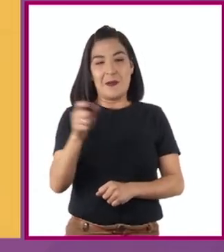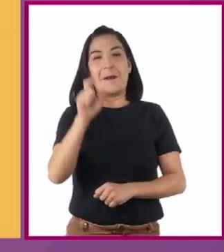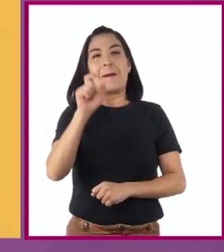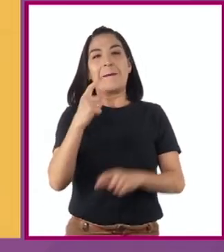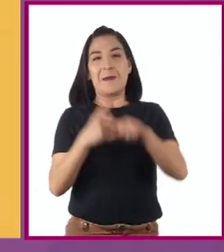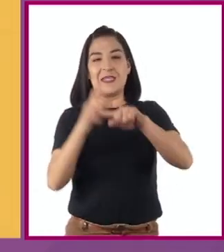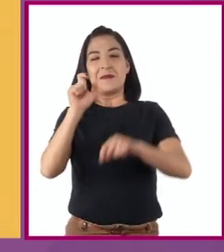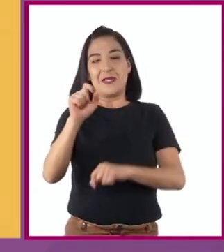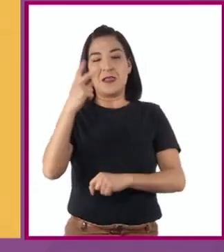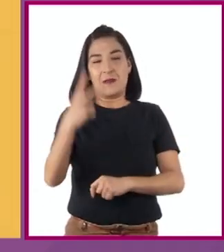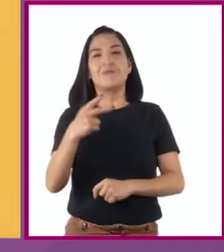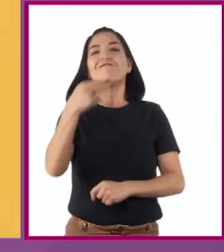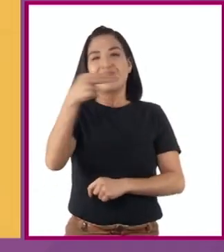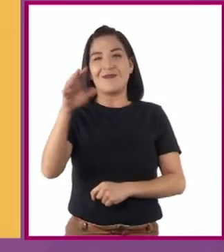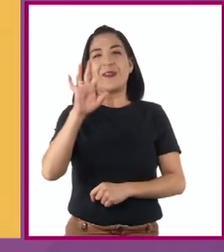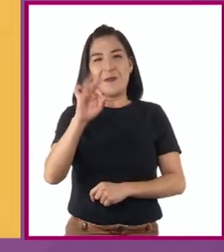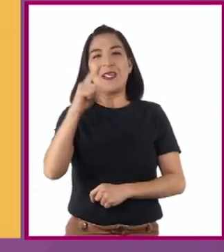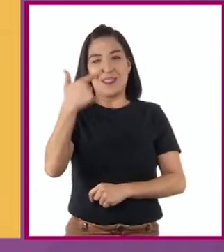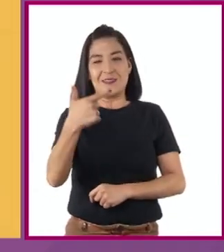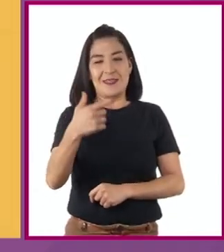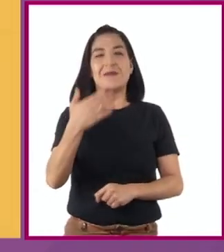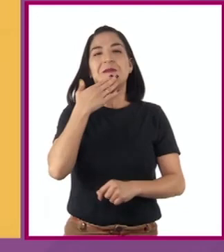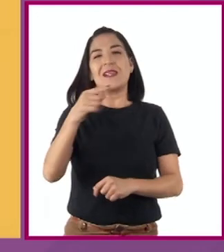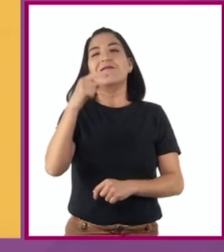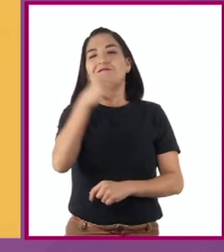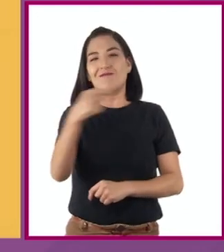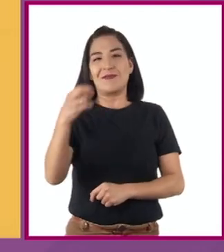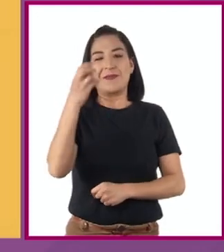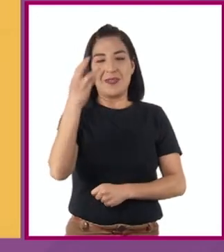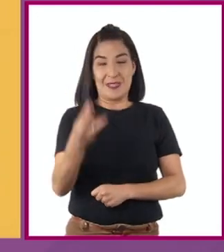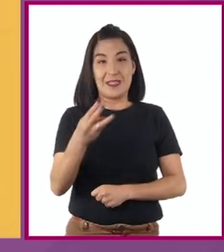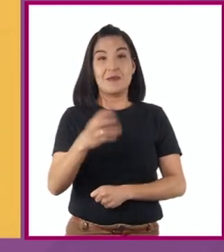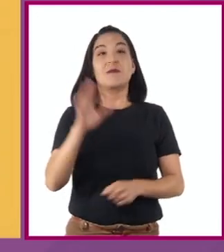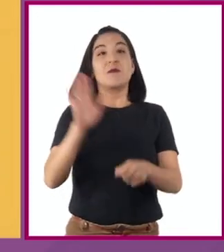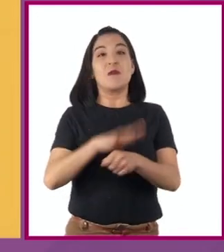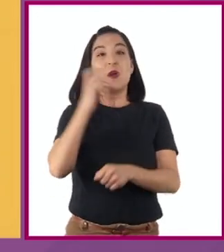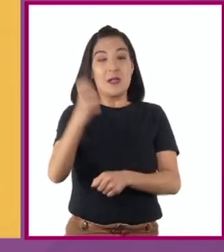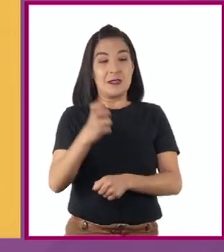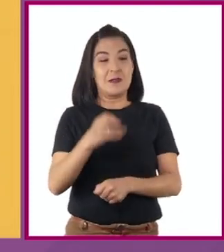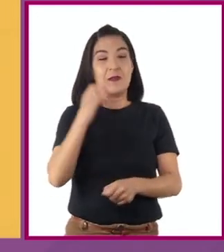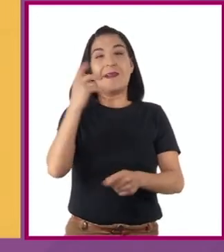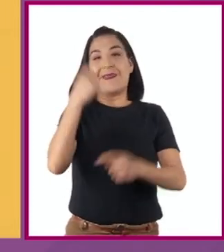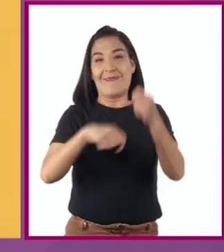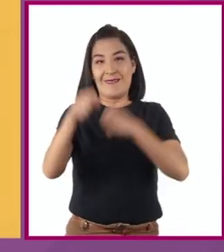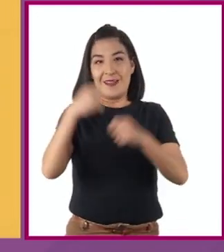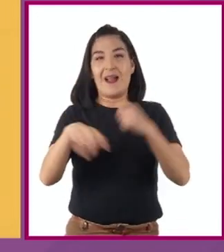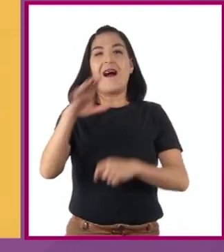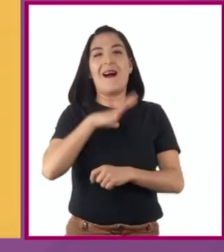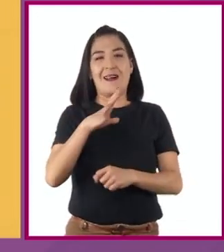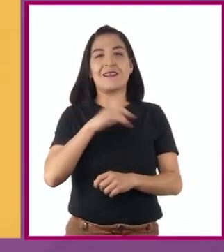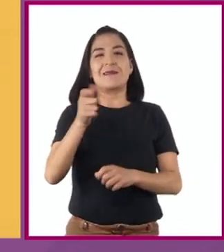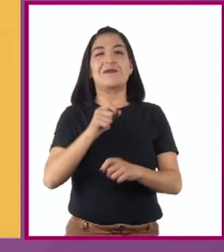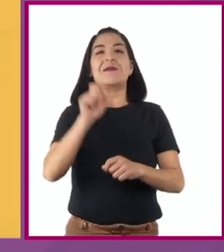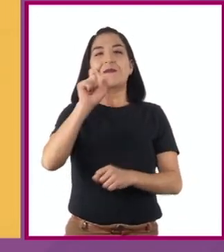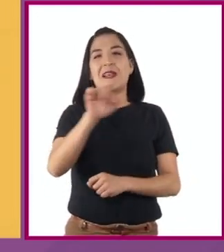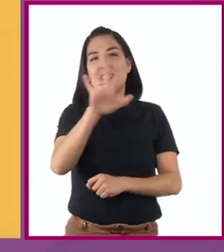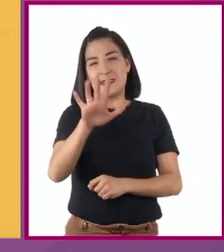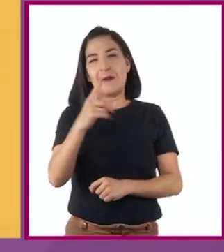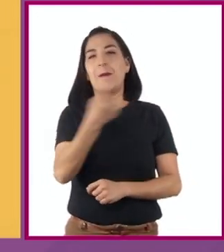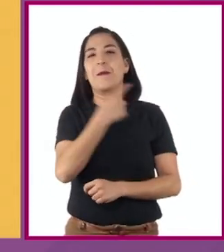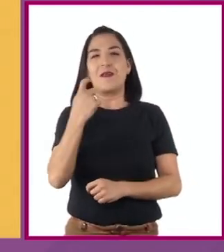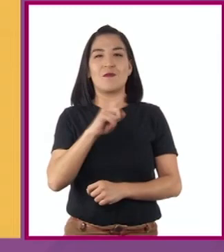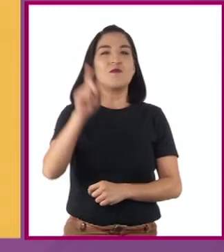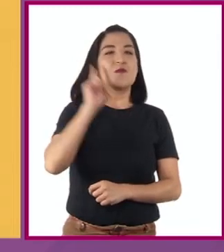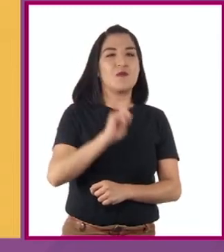Sí suman 47 y restan 3. Por lo tanto, en la tienda hay 25 perfumes de dama